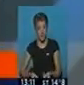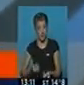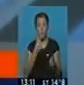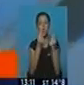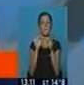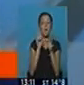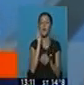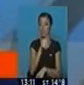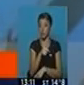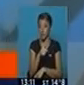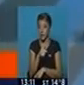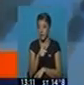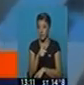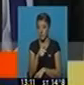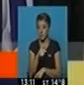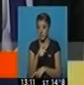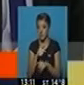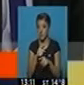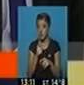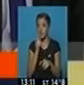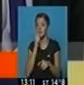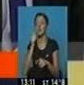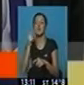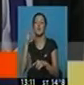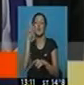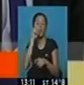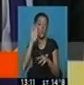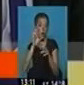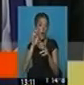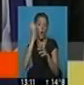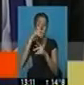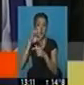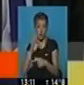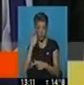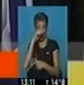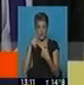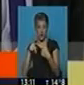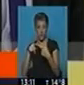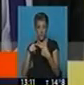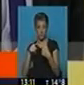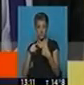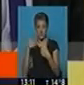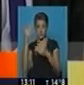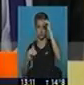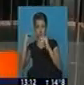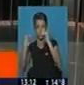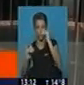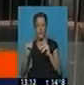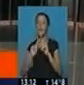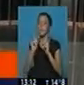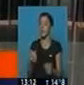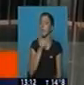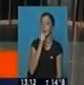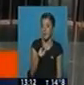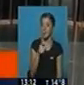que está 100 veces el dólar paralelo sobre el oficial. Y el problema es que en esas redes de corrupción y de, por ejemplo,